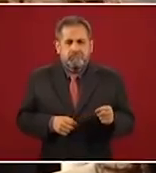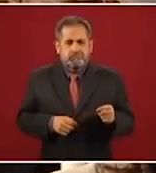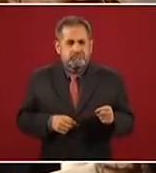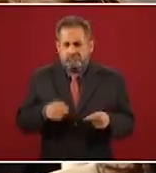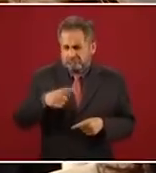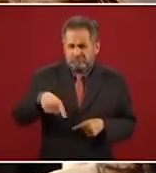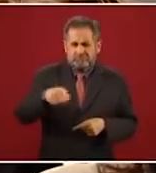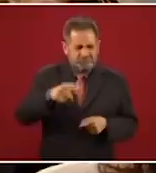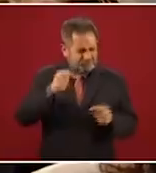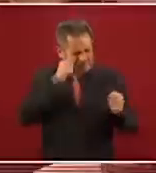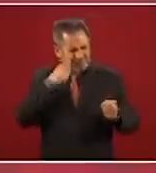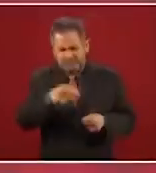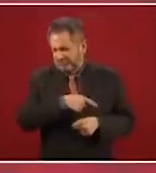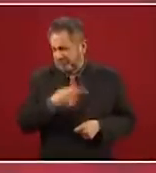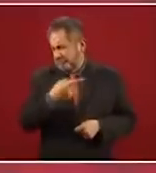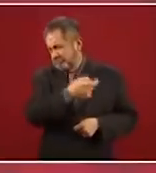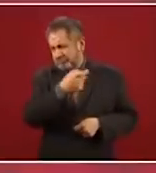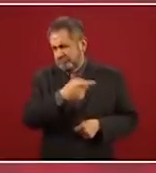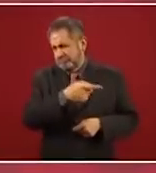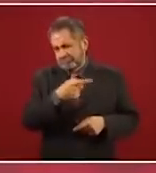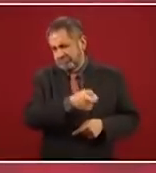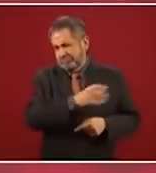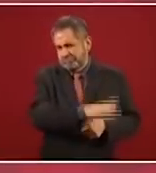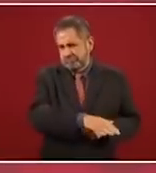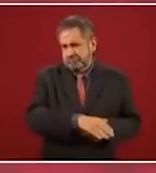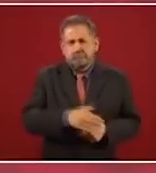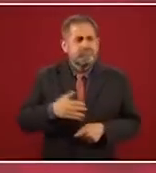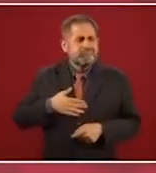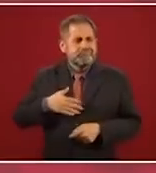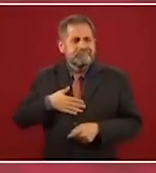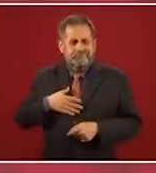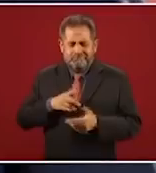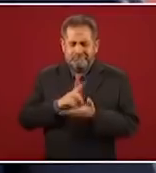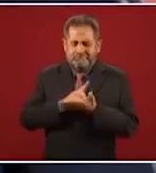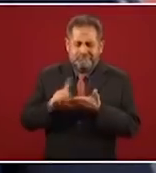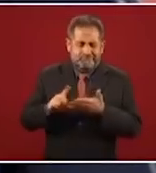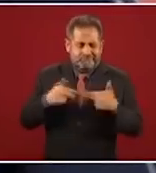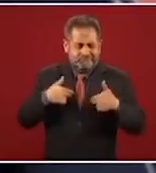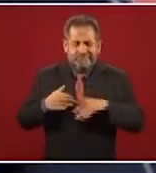trabajo. Y nosotros nos encargamos de los derechos humanos.